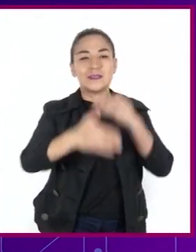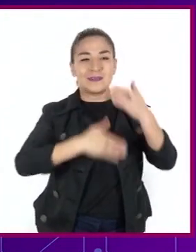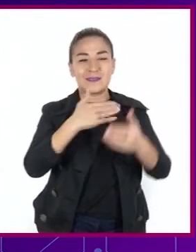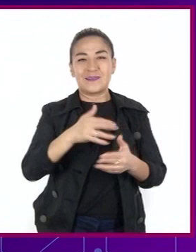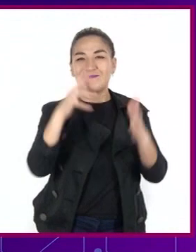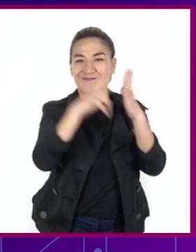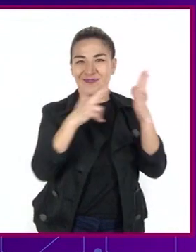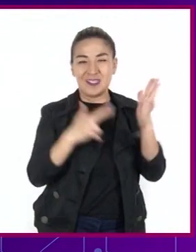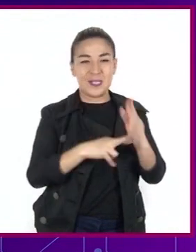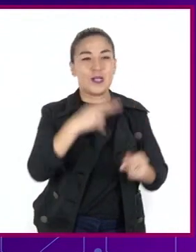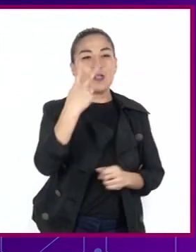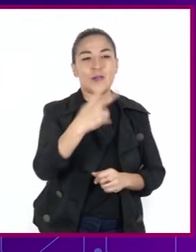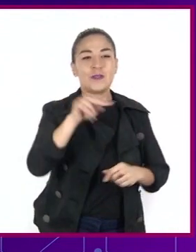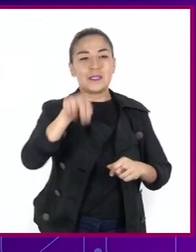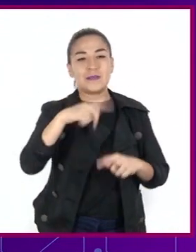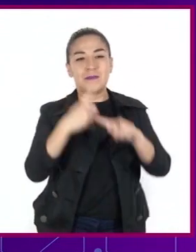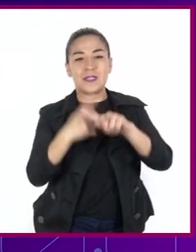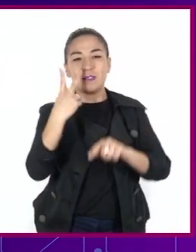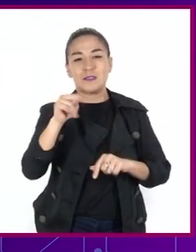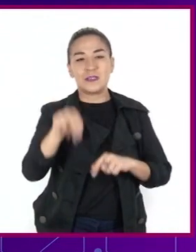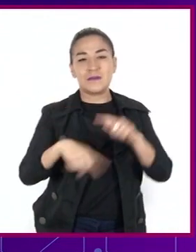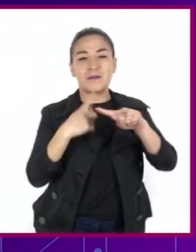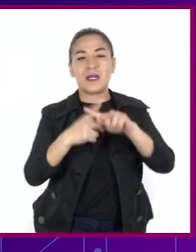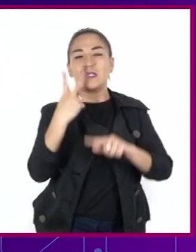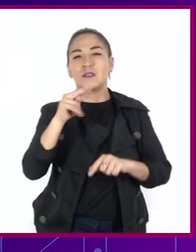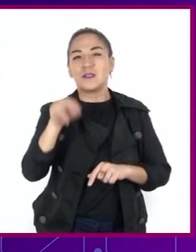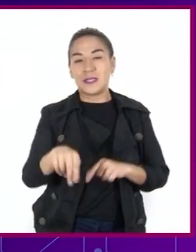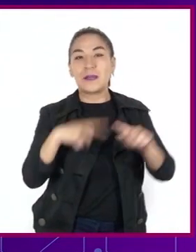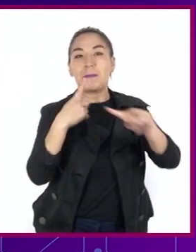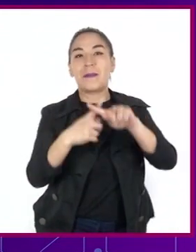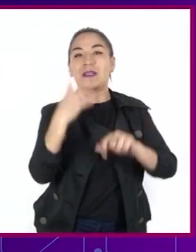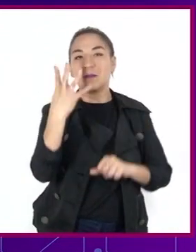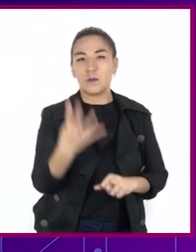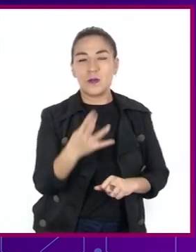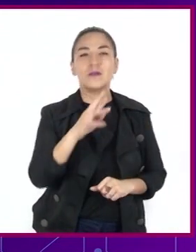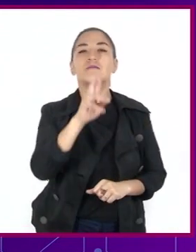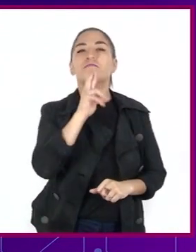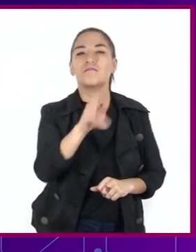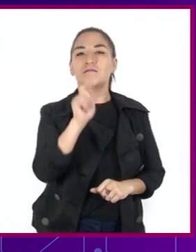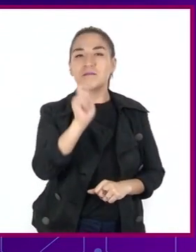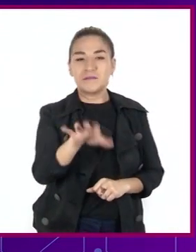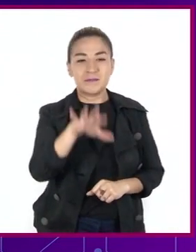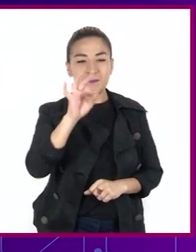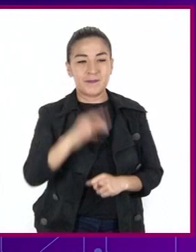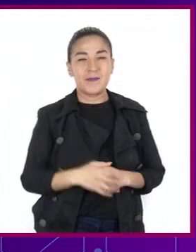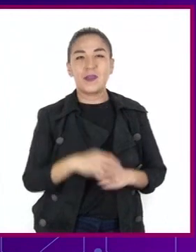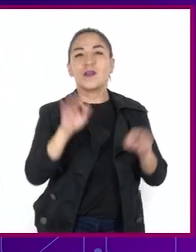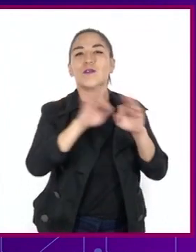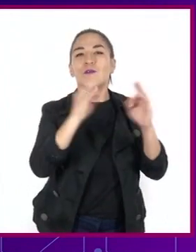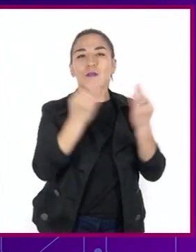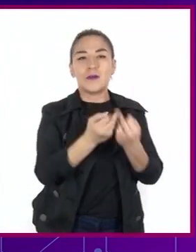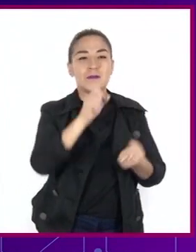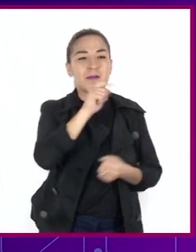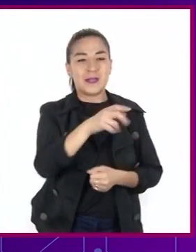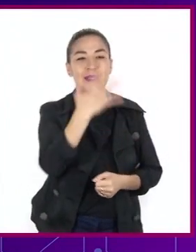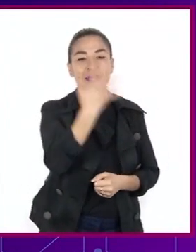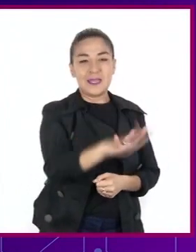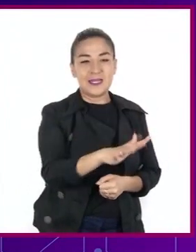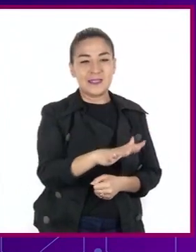regla 2n más 2n más 2n más 4, encontramos que está formada por los términos